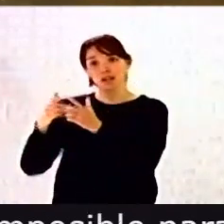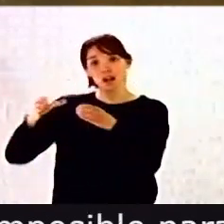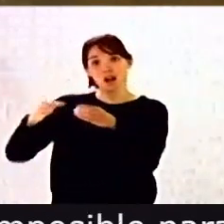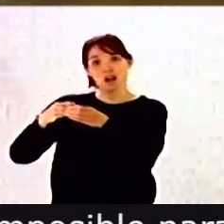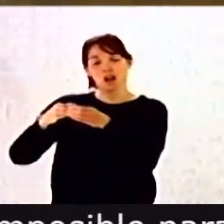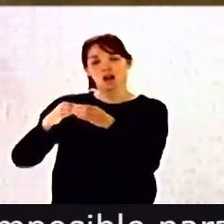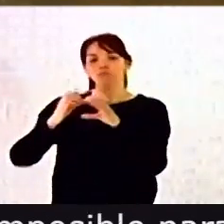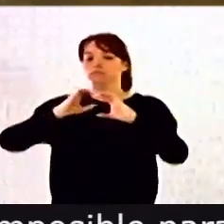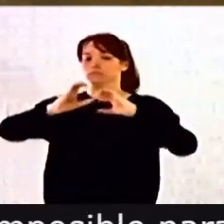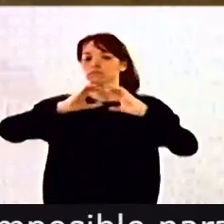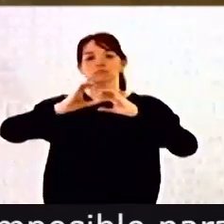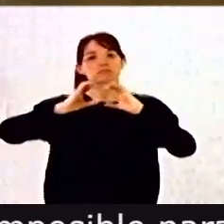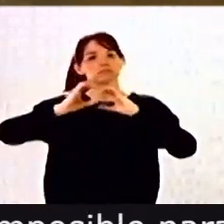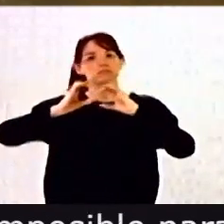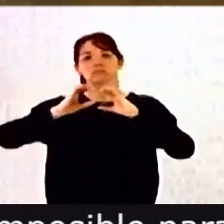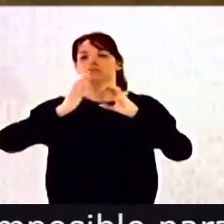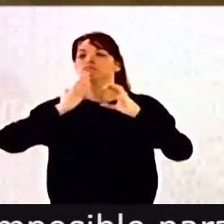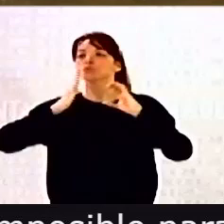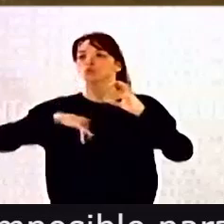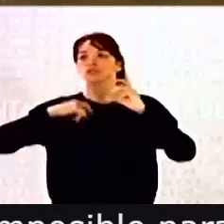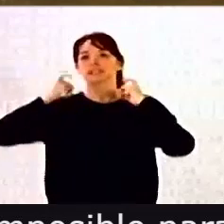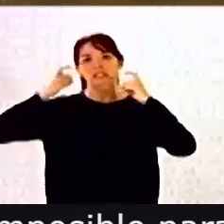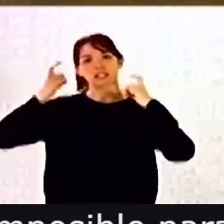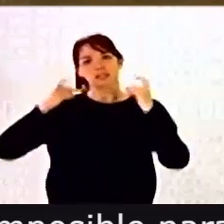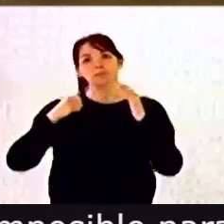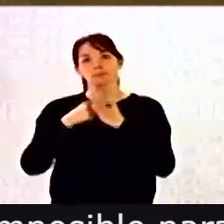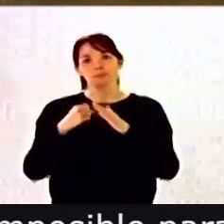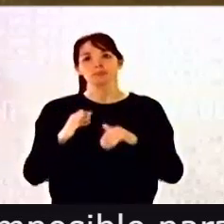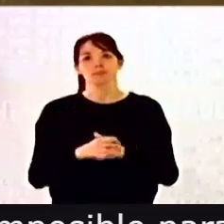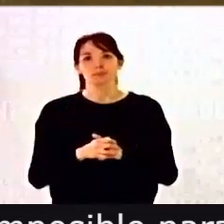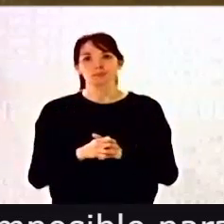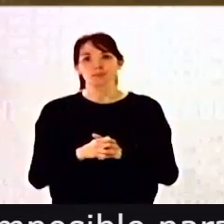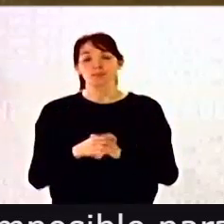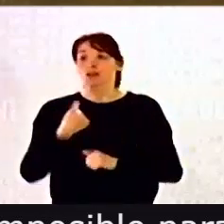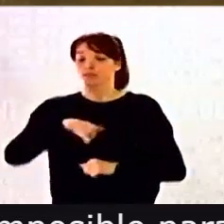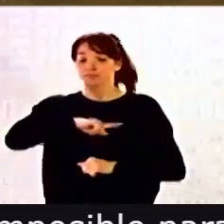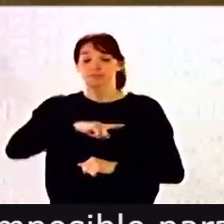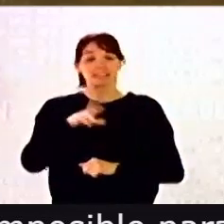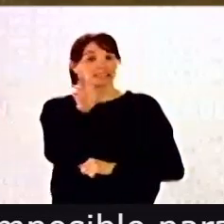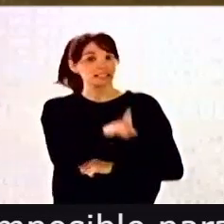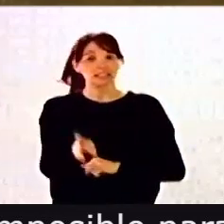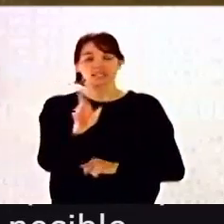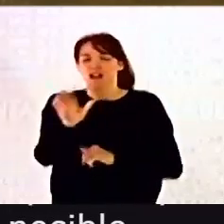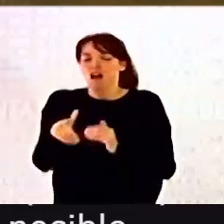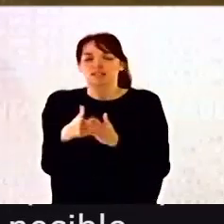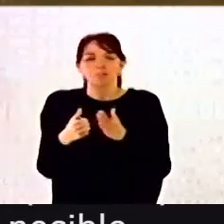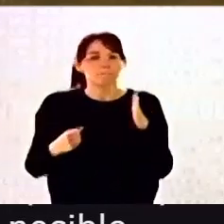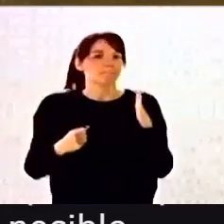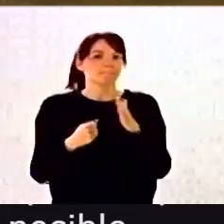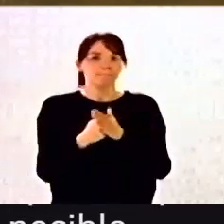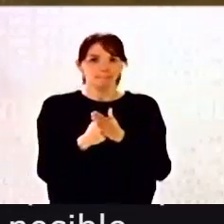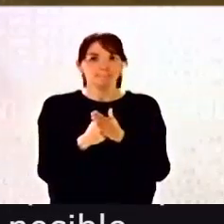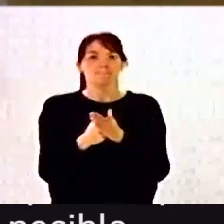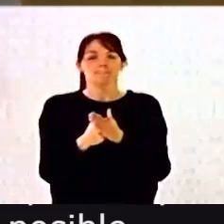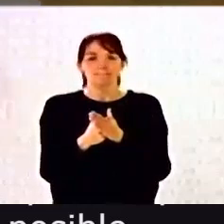lo más adecuada posible. Insistiremos en esto hasta la saciedad.